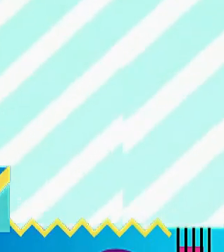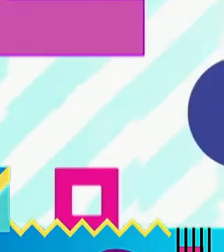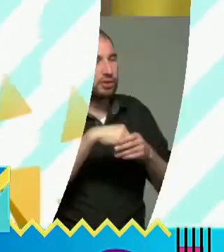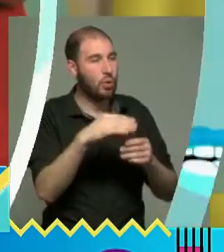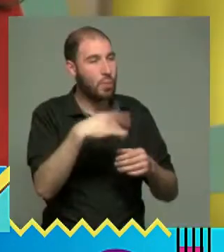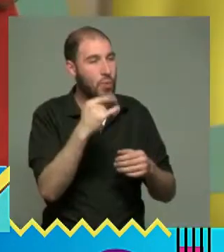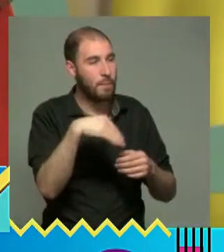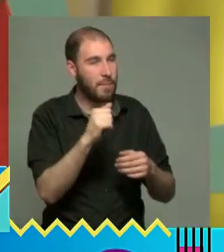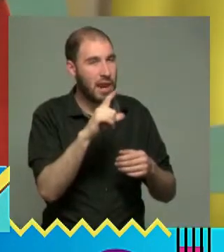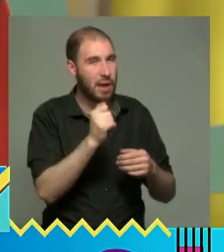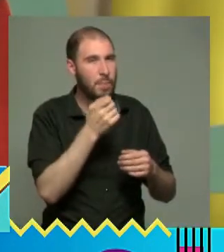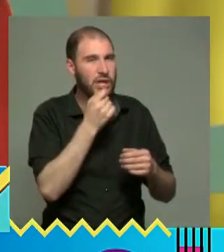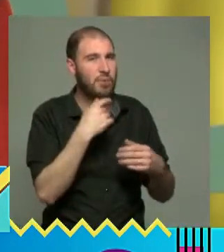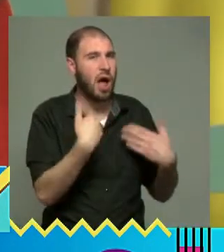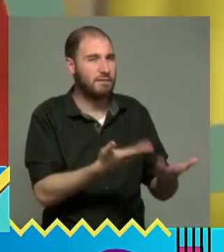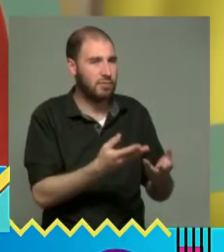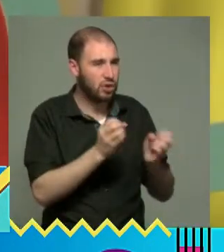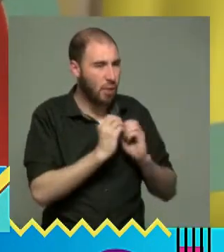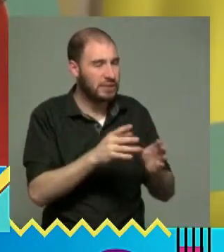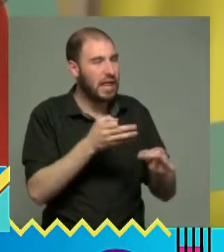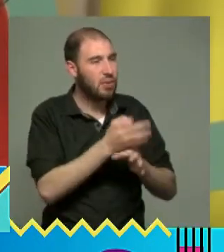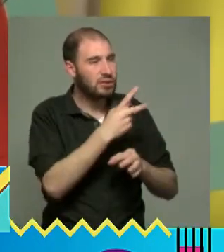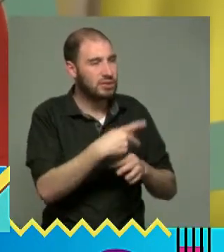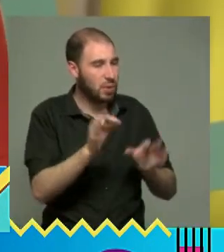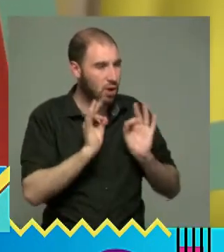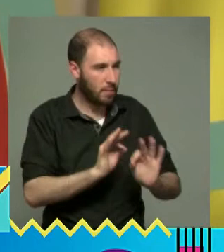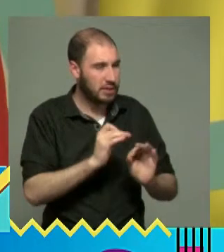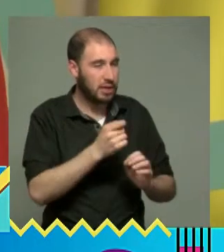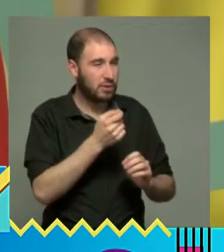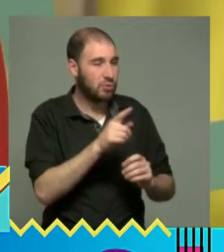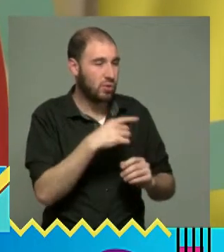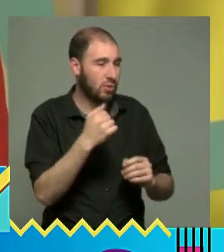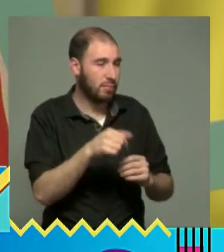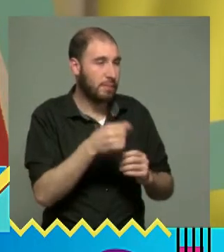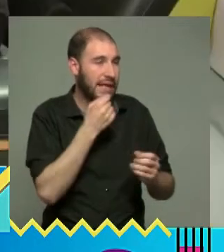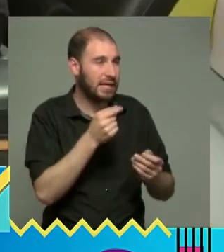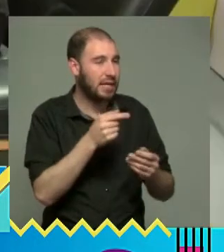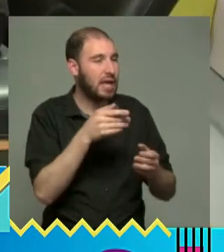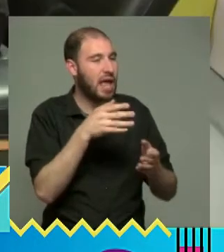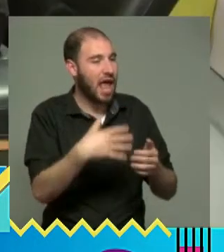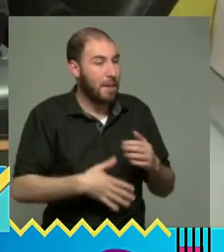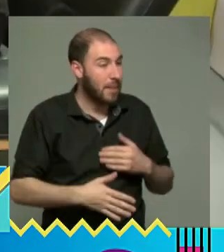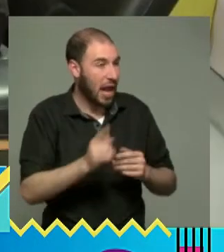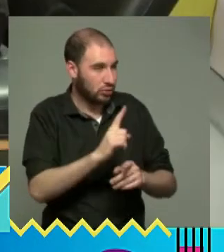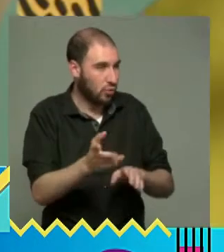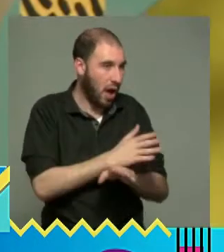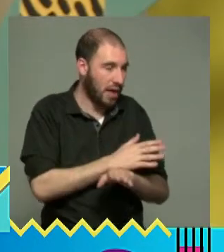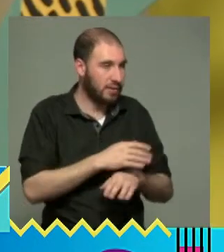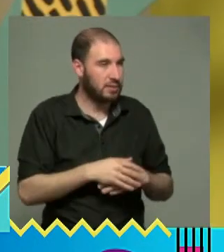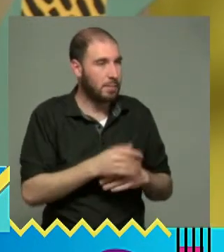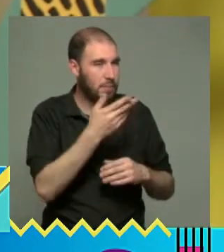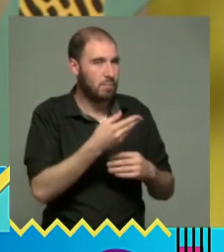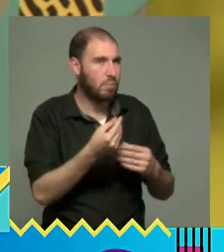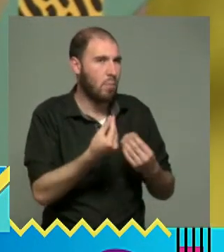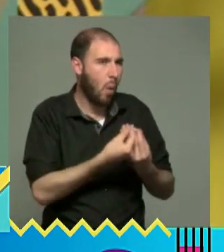¿Y por qué si están tan a favor de la implementación de la educación sexual integral como medio, ¿no es cierto?, para evitar estos embarazos no deseados, que muchos